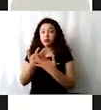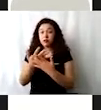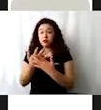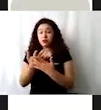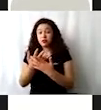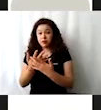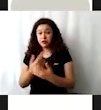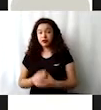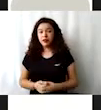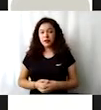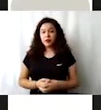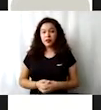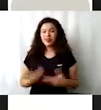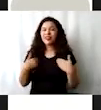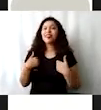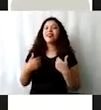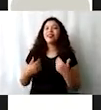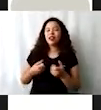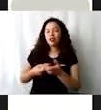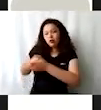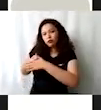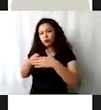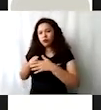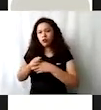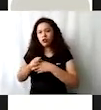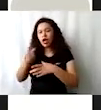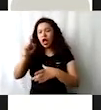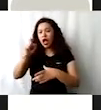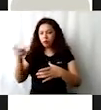terminar. Sí, ya entiendo. Estos escudos se convierten en cubetas.